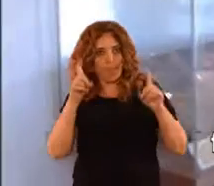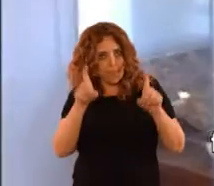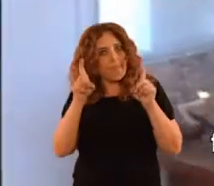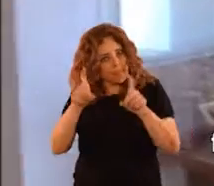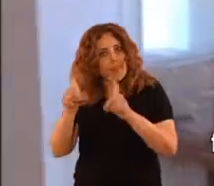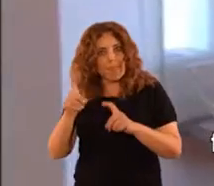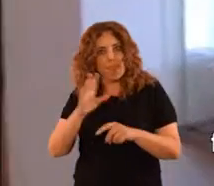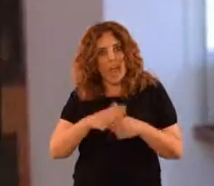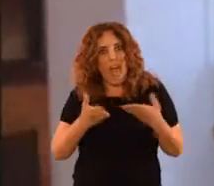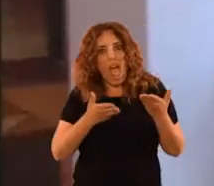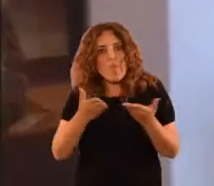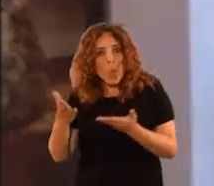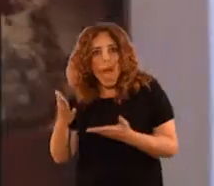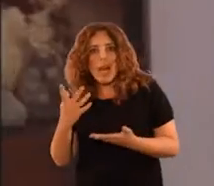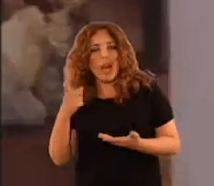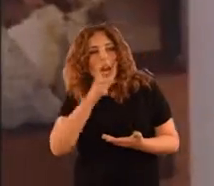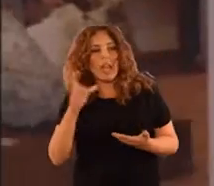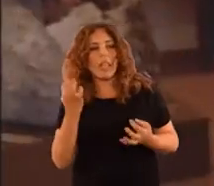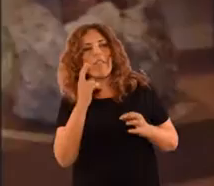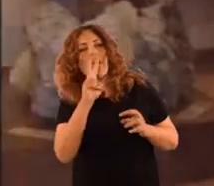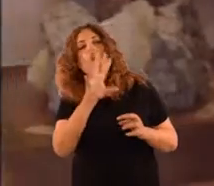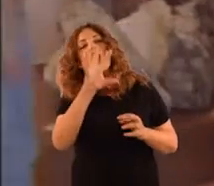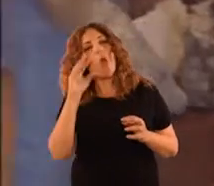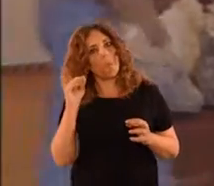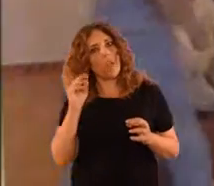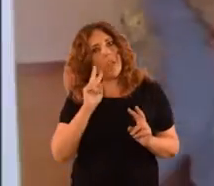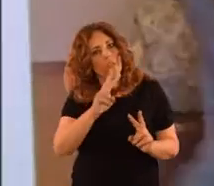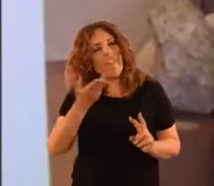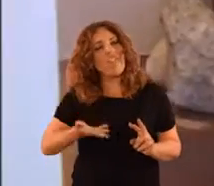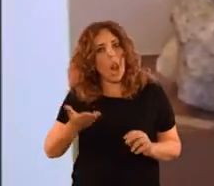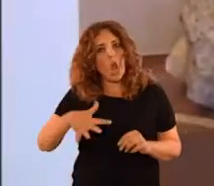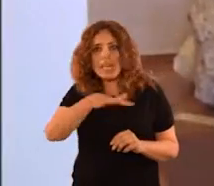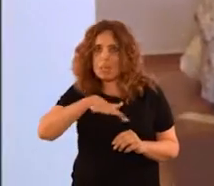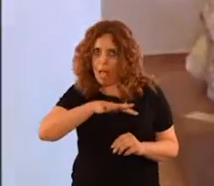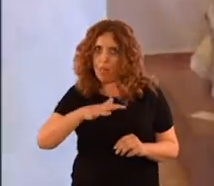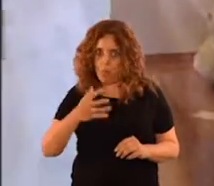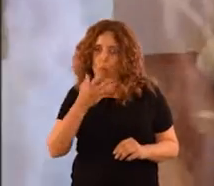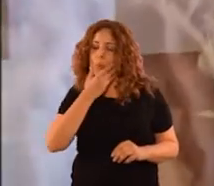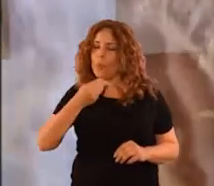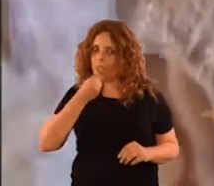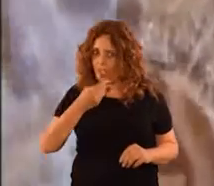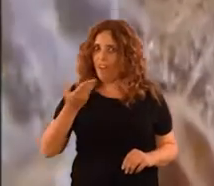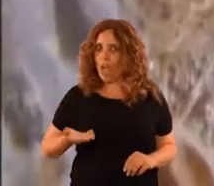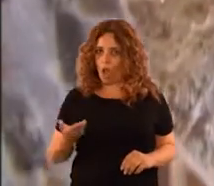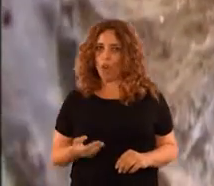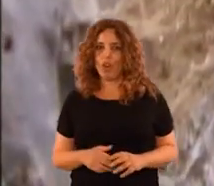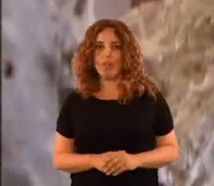del equipamiento didáctico que trata de ayudar a comprender y apreciar un espacio de gran belleza y